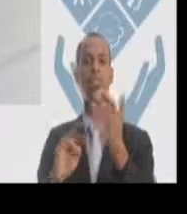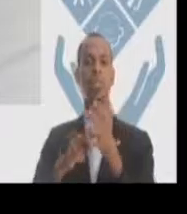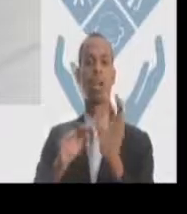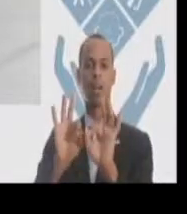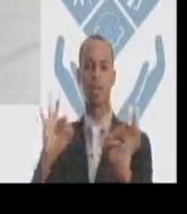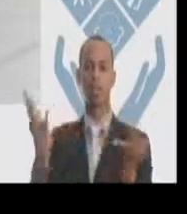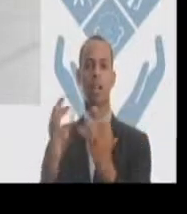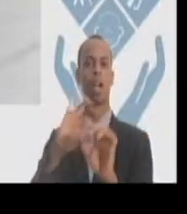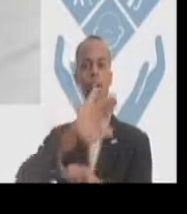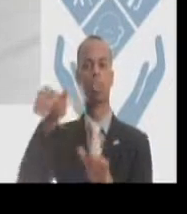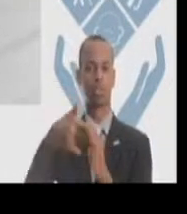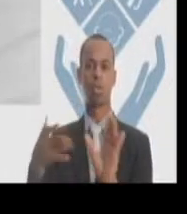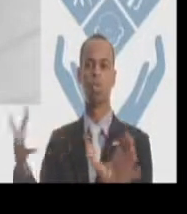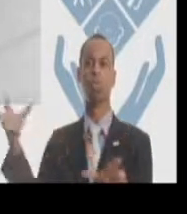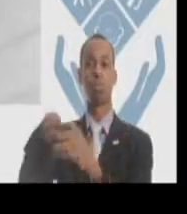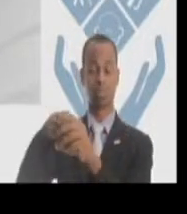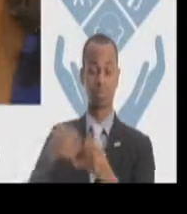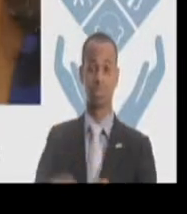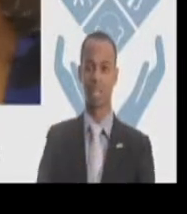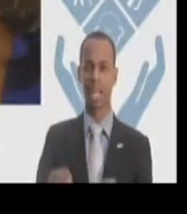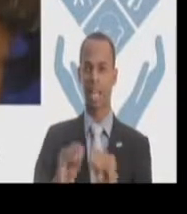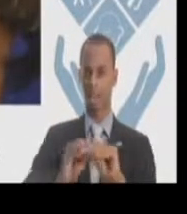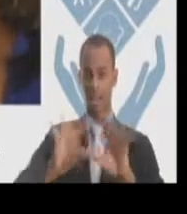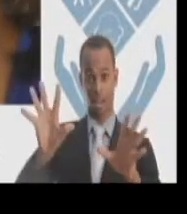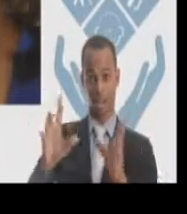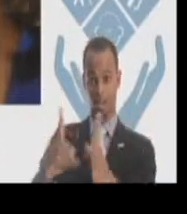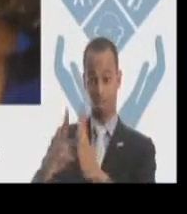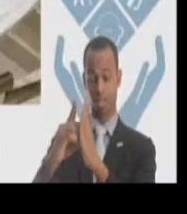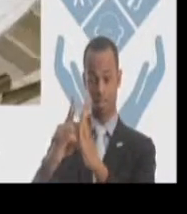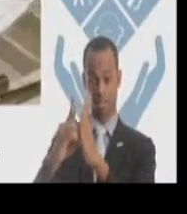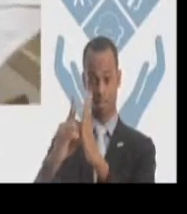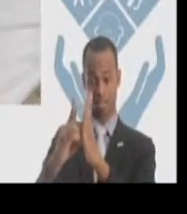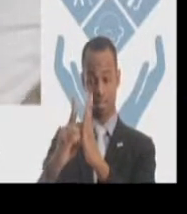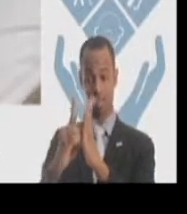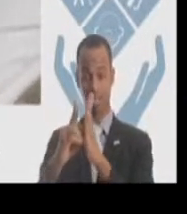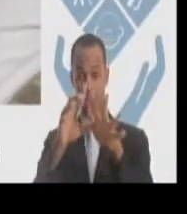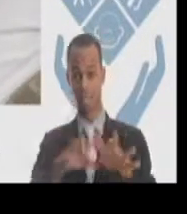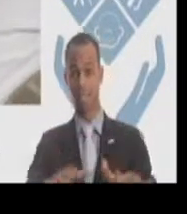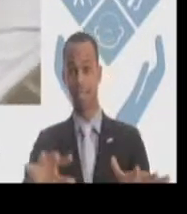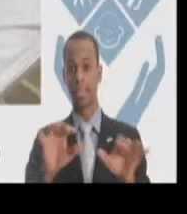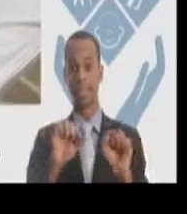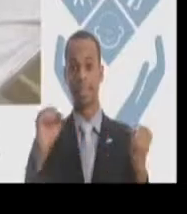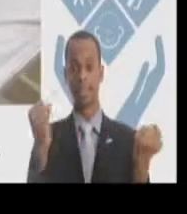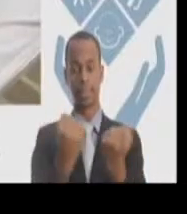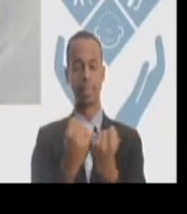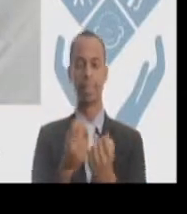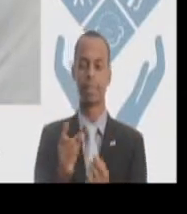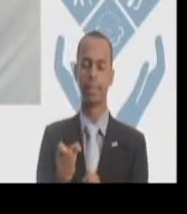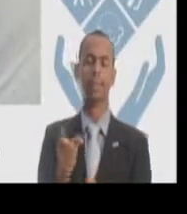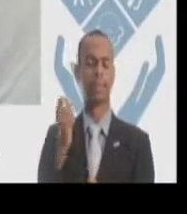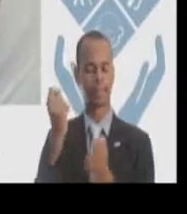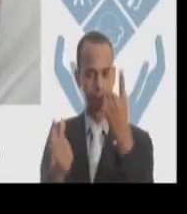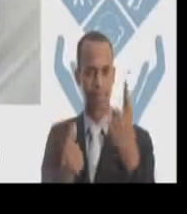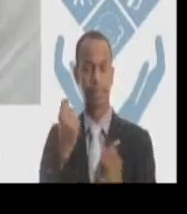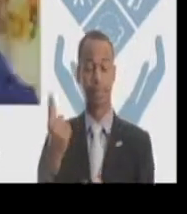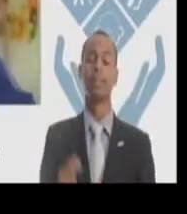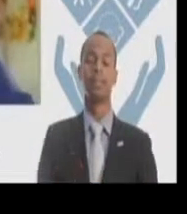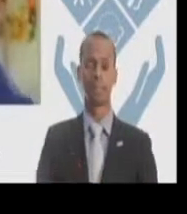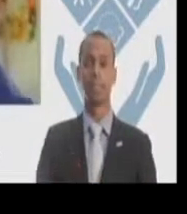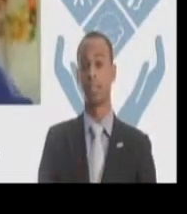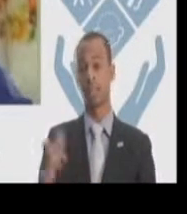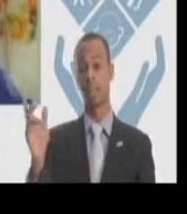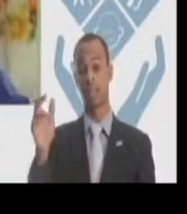tipo de iniciativas, o Samaná, por ejemplo, donde nosotros tenemos enlace que ha ido escuela por escuela